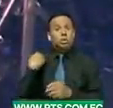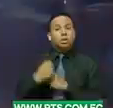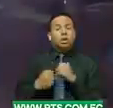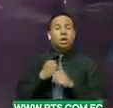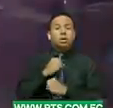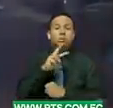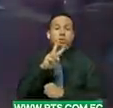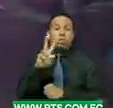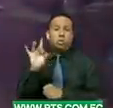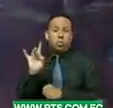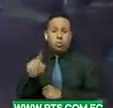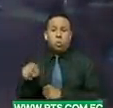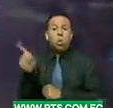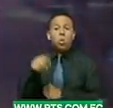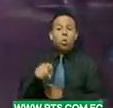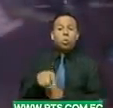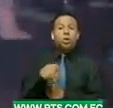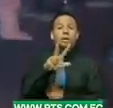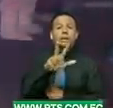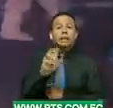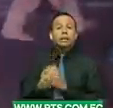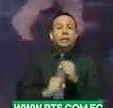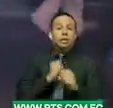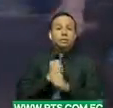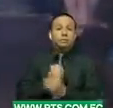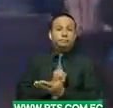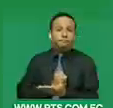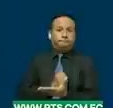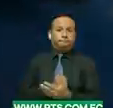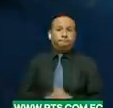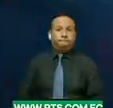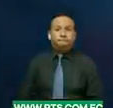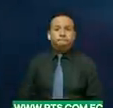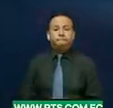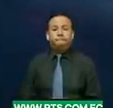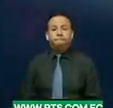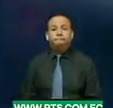otra 30, informó Charlie Pisa.